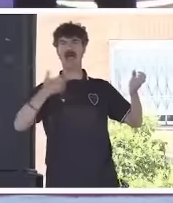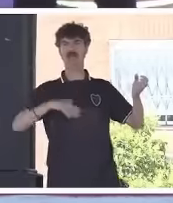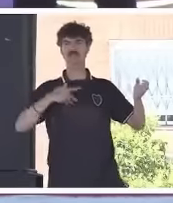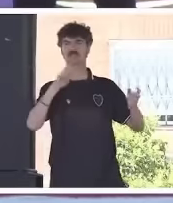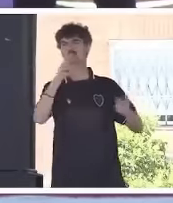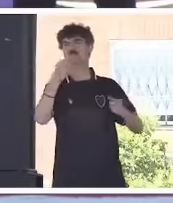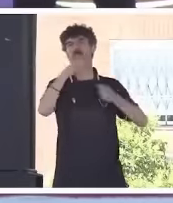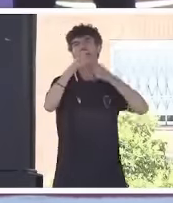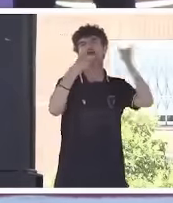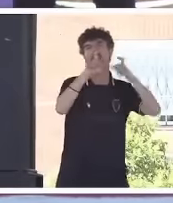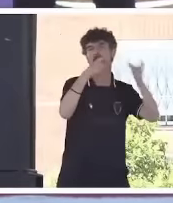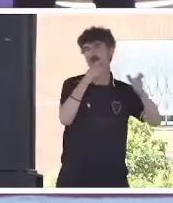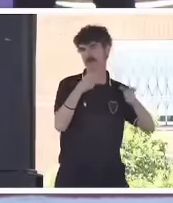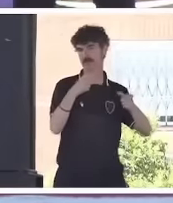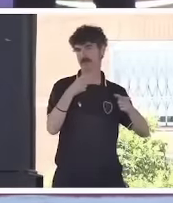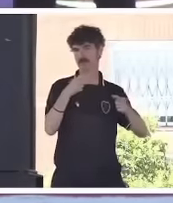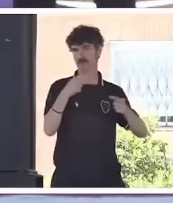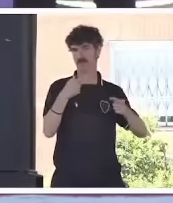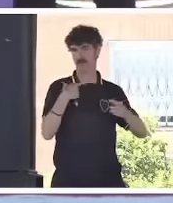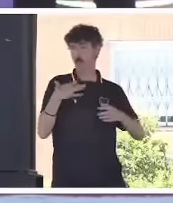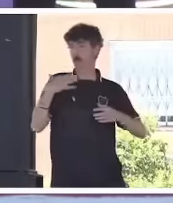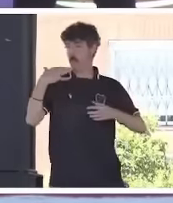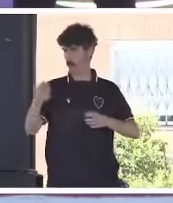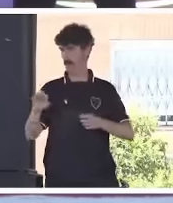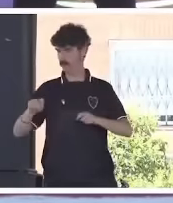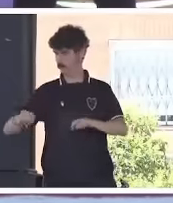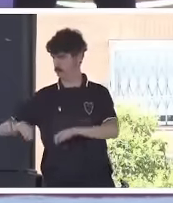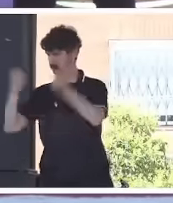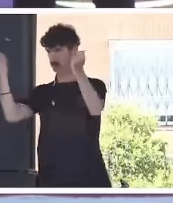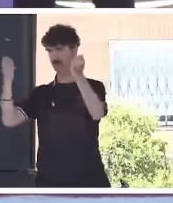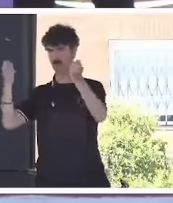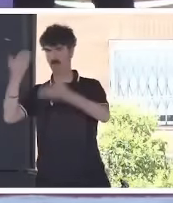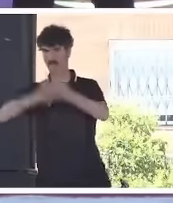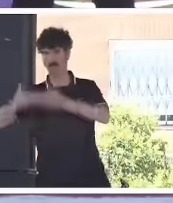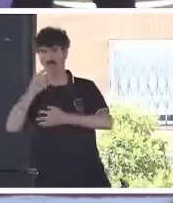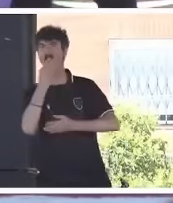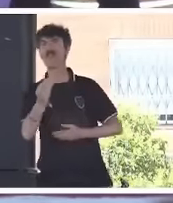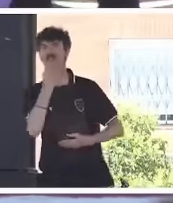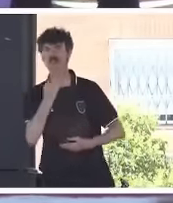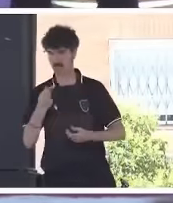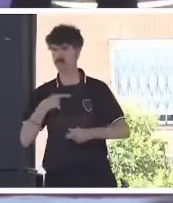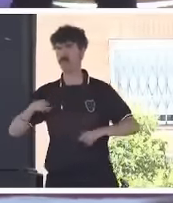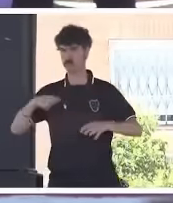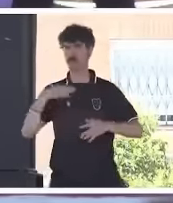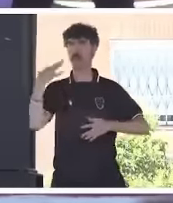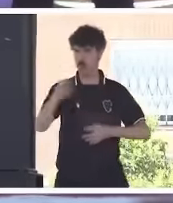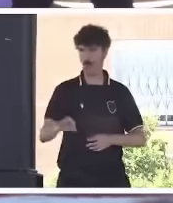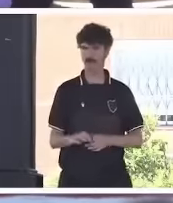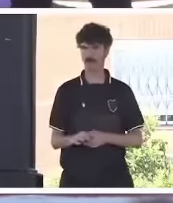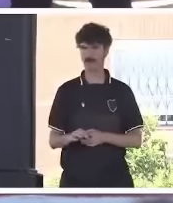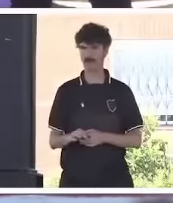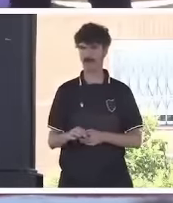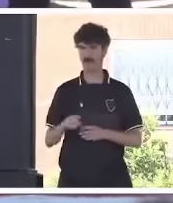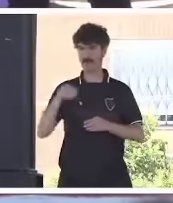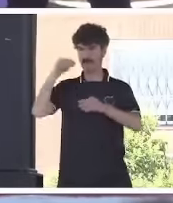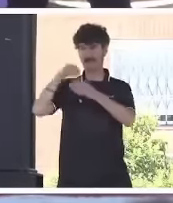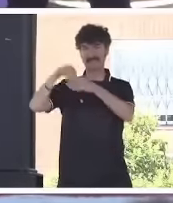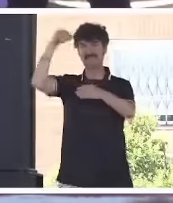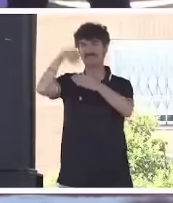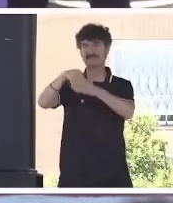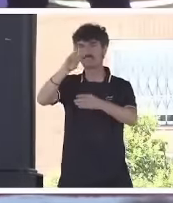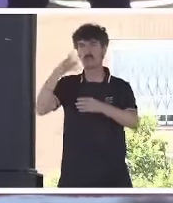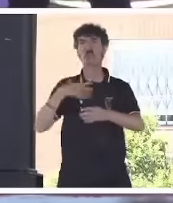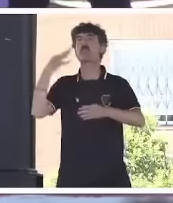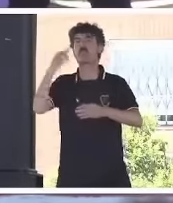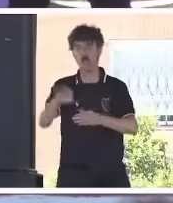unos insultos repugnantes, ¿cómo no va a ser posible romper relaciones diplomáticas con Israel después de 35.000 muertos encima de la